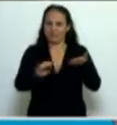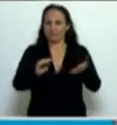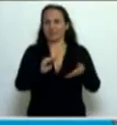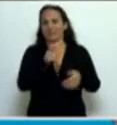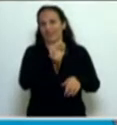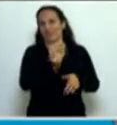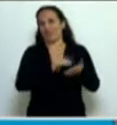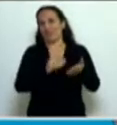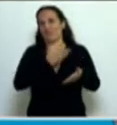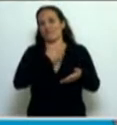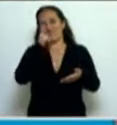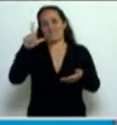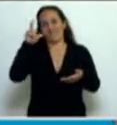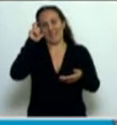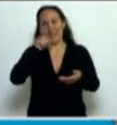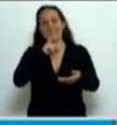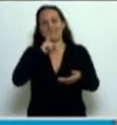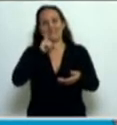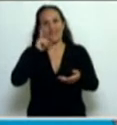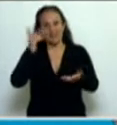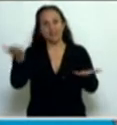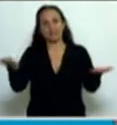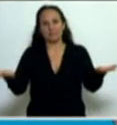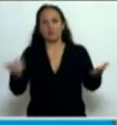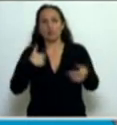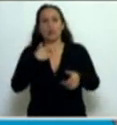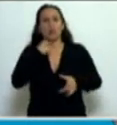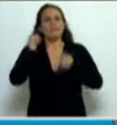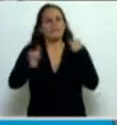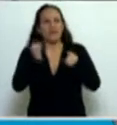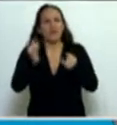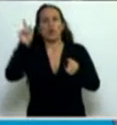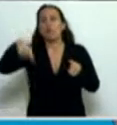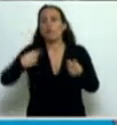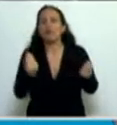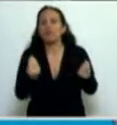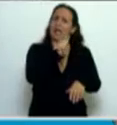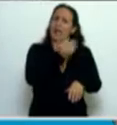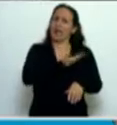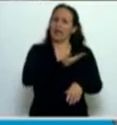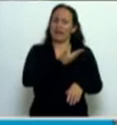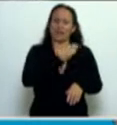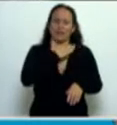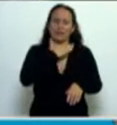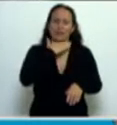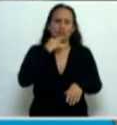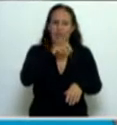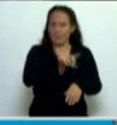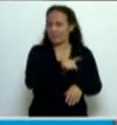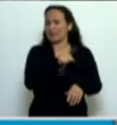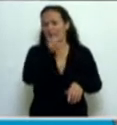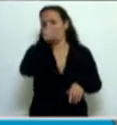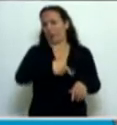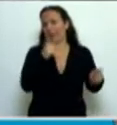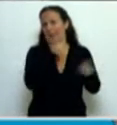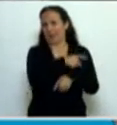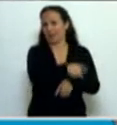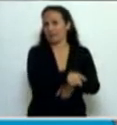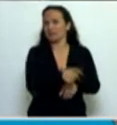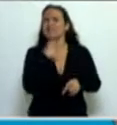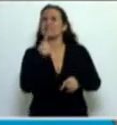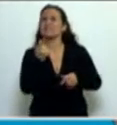compañero diputado Feletti. Recordarme un poco cuál es el origen. ¿Cuál es el origen de la propiedad por parte del Estado de estas